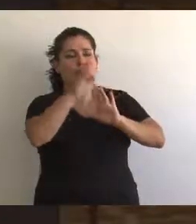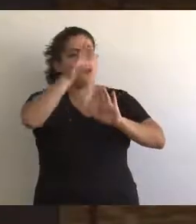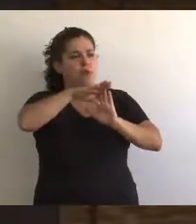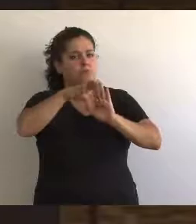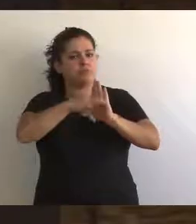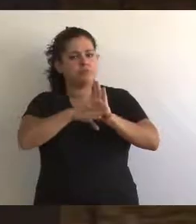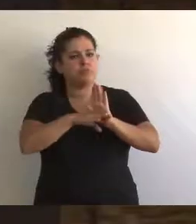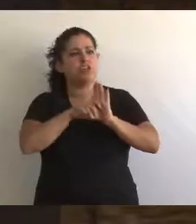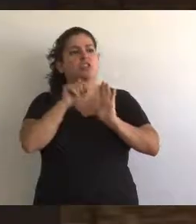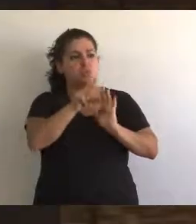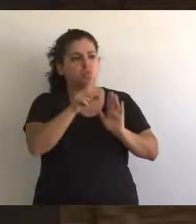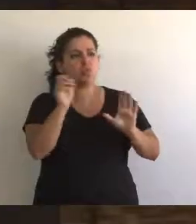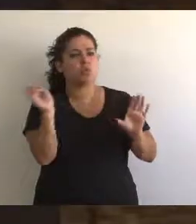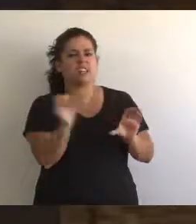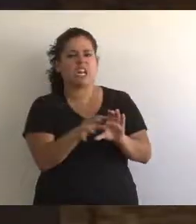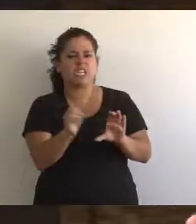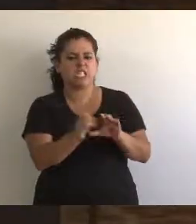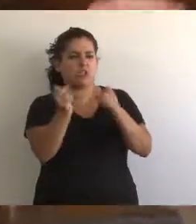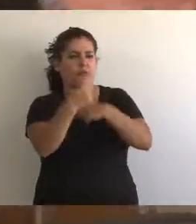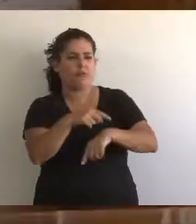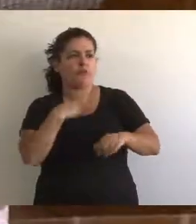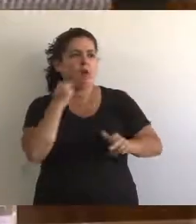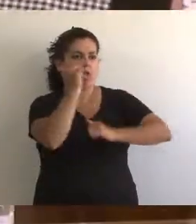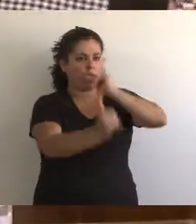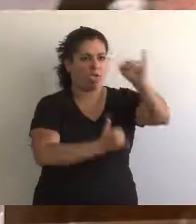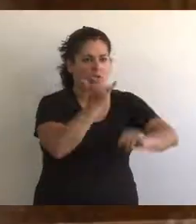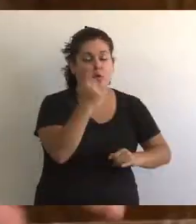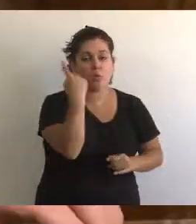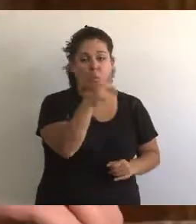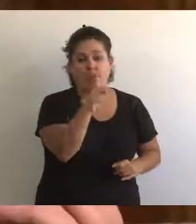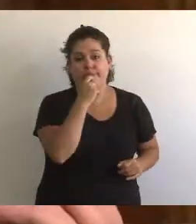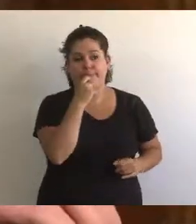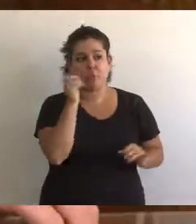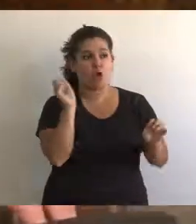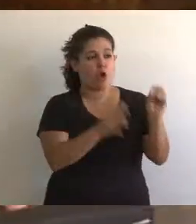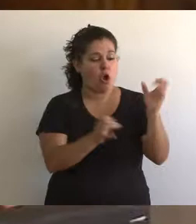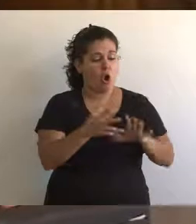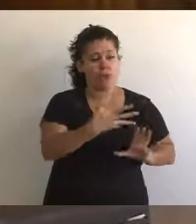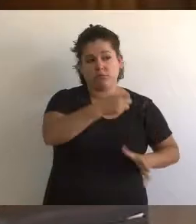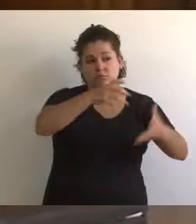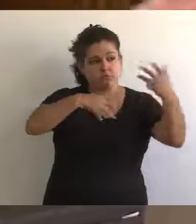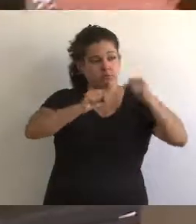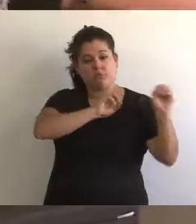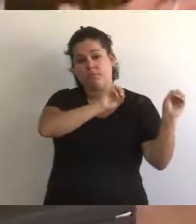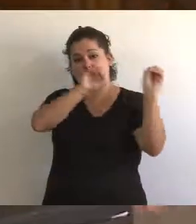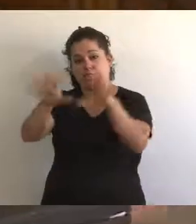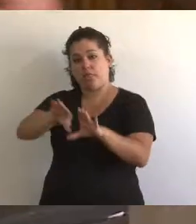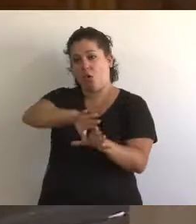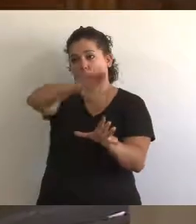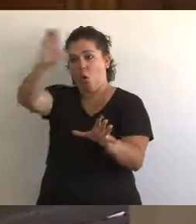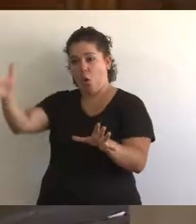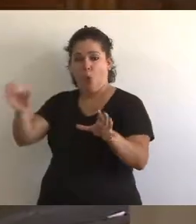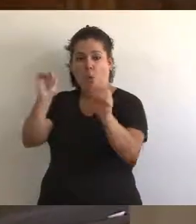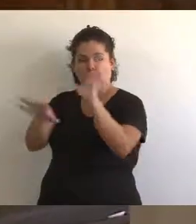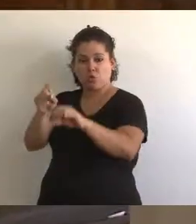cómo establecer su tratamiento de residuos cuando llega al final y a